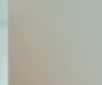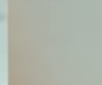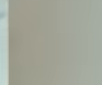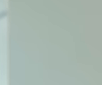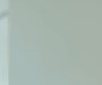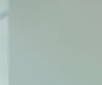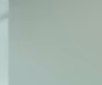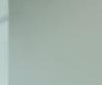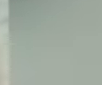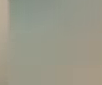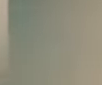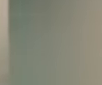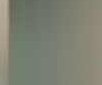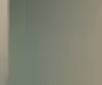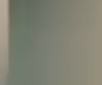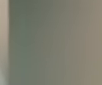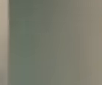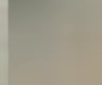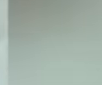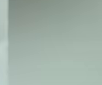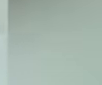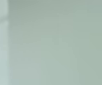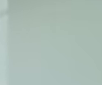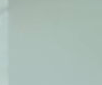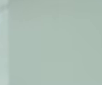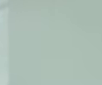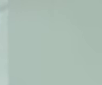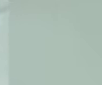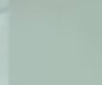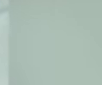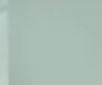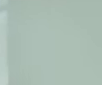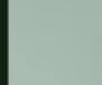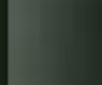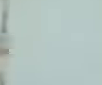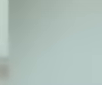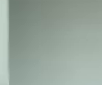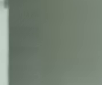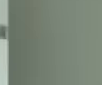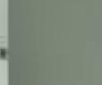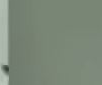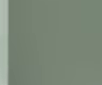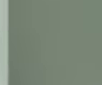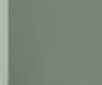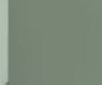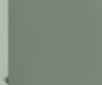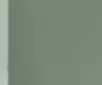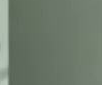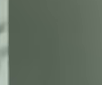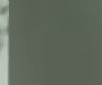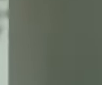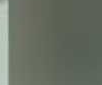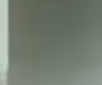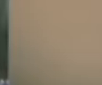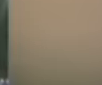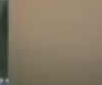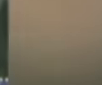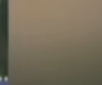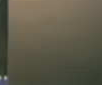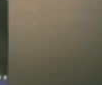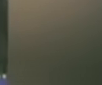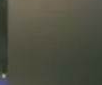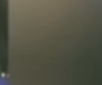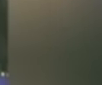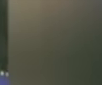a través de diferentes programas de gestión, pues se manda un comando que se replica N veces al número de aparatos que estén conectados sobre esa red. Y así,